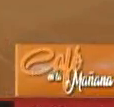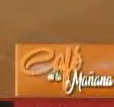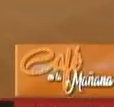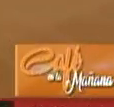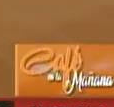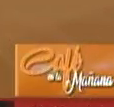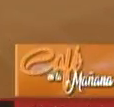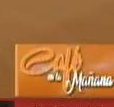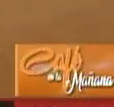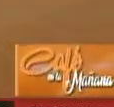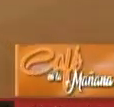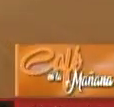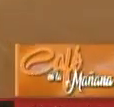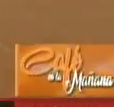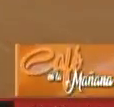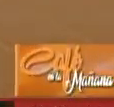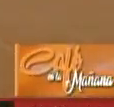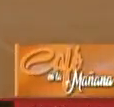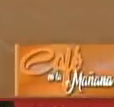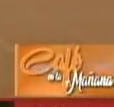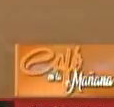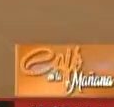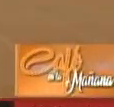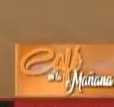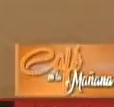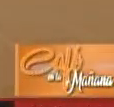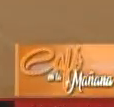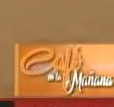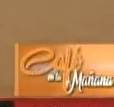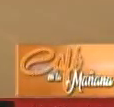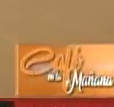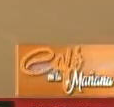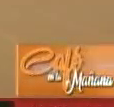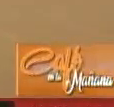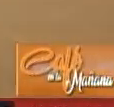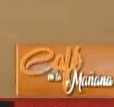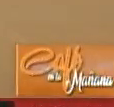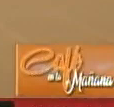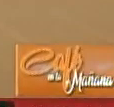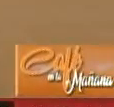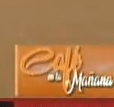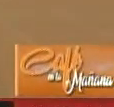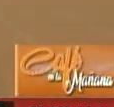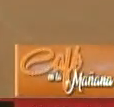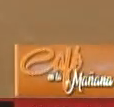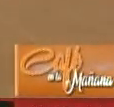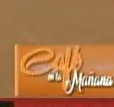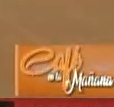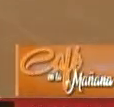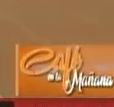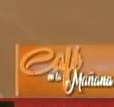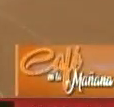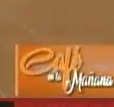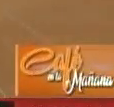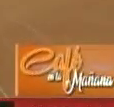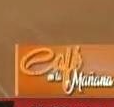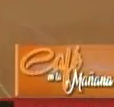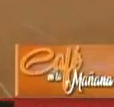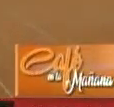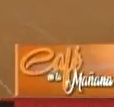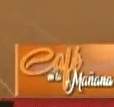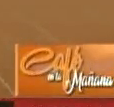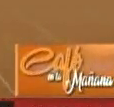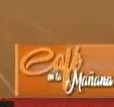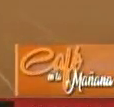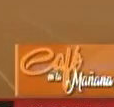secuestrada por Estados Unidos y Juan Guaidó en el año 2019. Y tiene un valor entre 12 y 14 mil millones